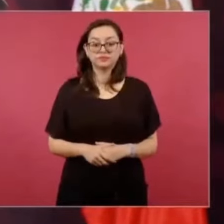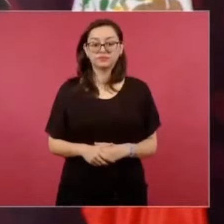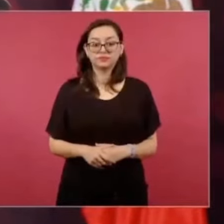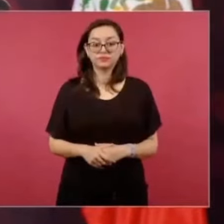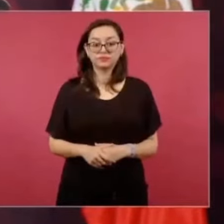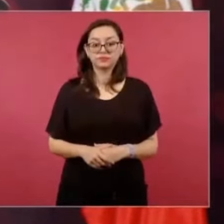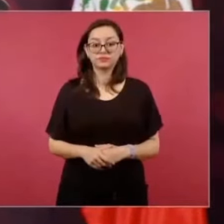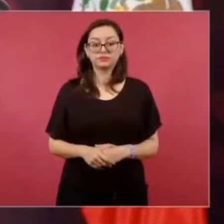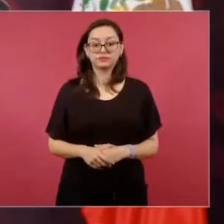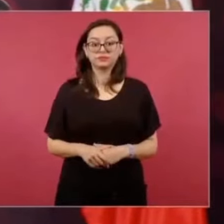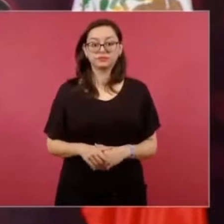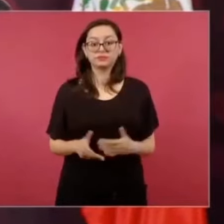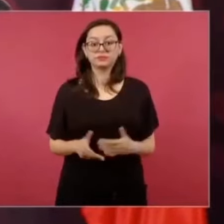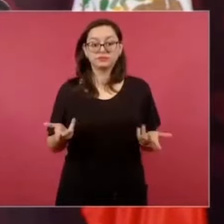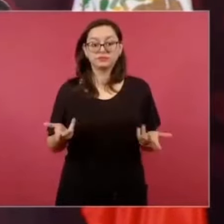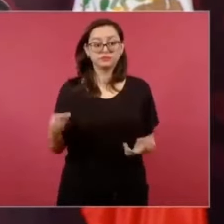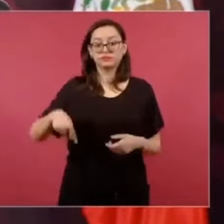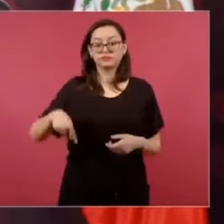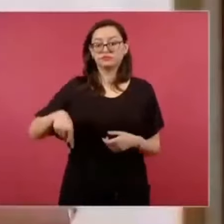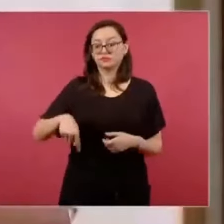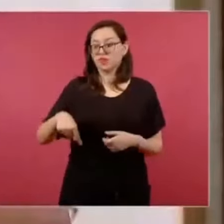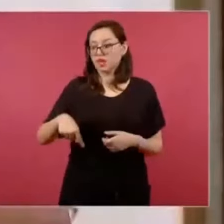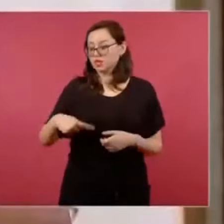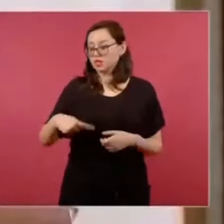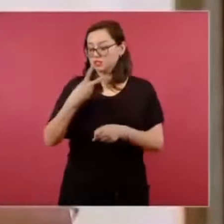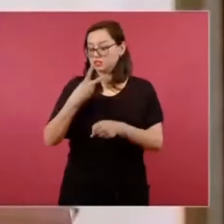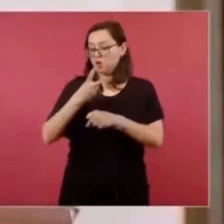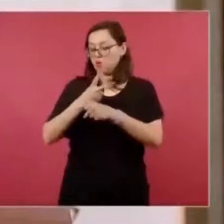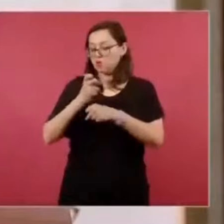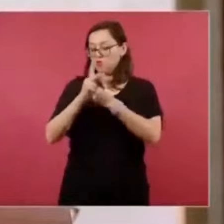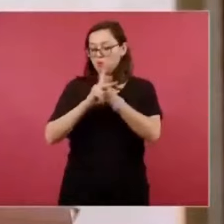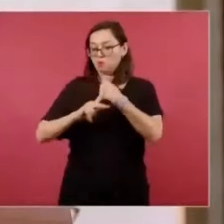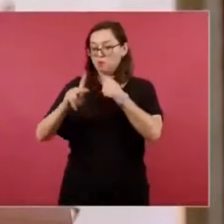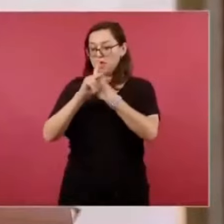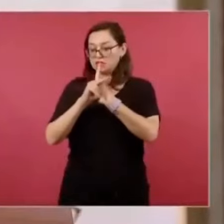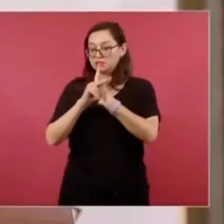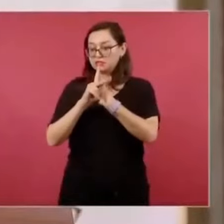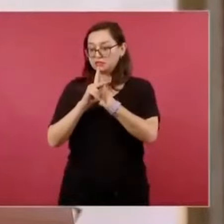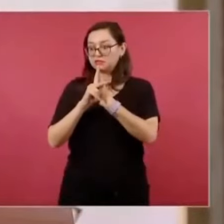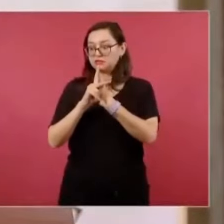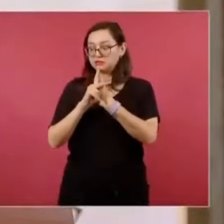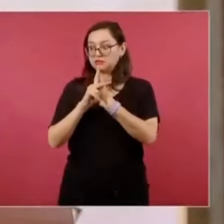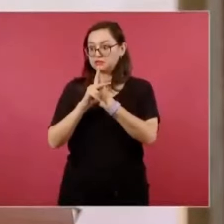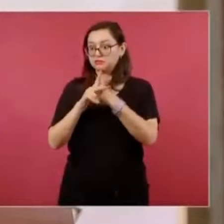el país, el segundo país con menos desempleo